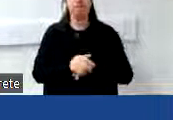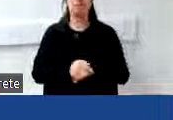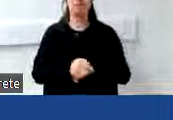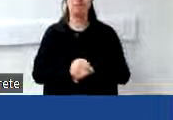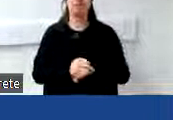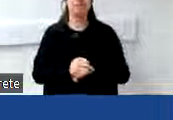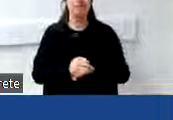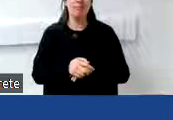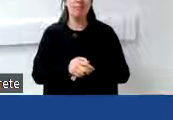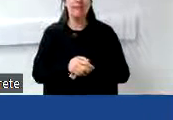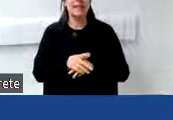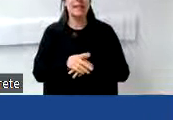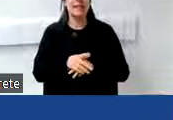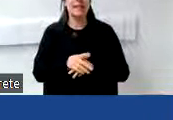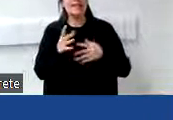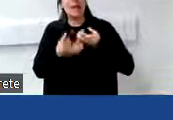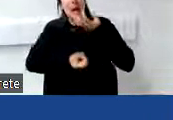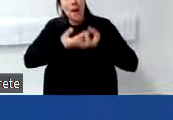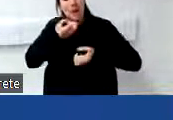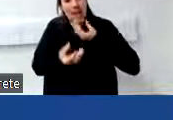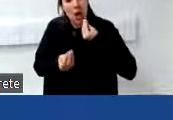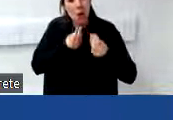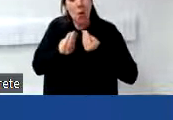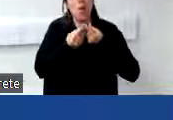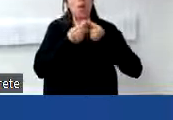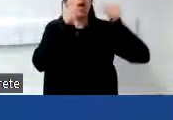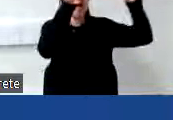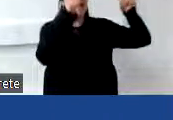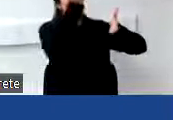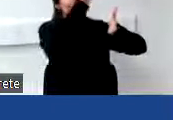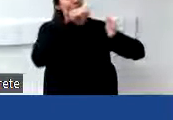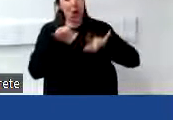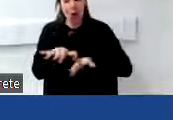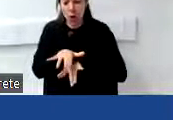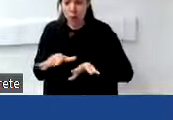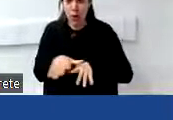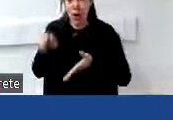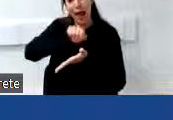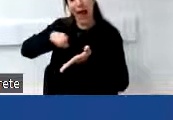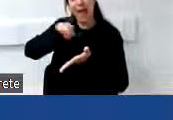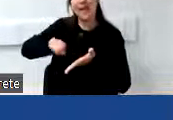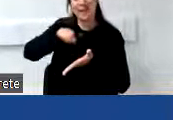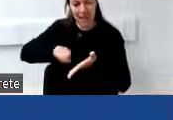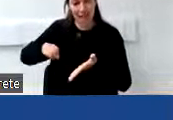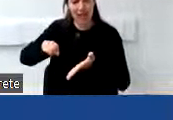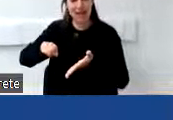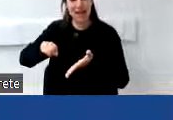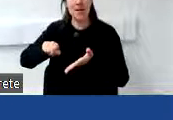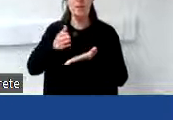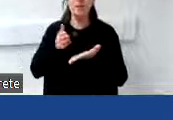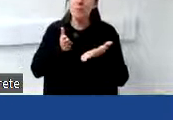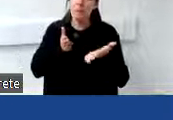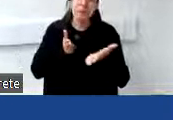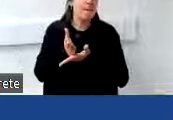si cuesta expresar la idea, usar papel, un pizarrón, una computadora para escribir lo que queremos decirle, siempre hay que